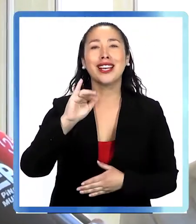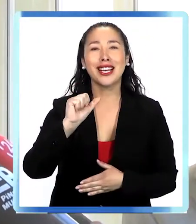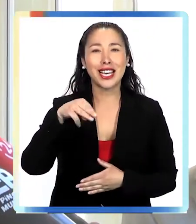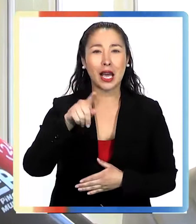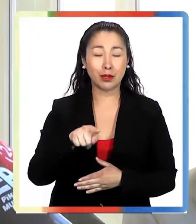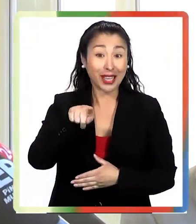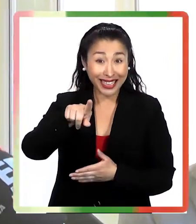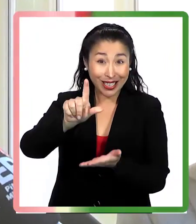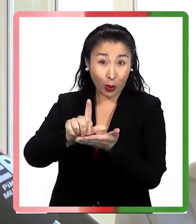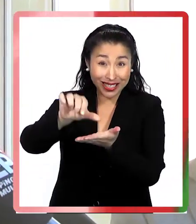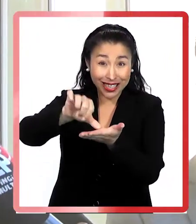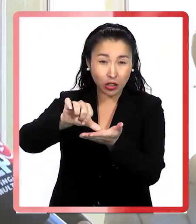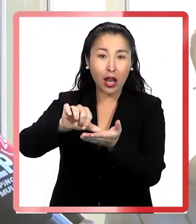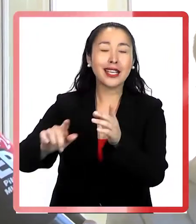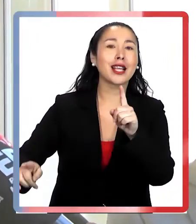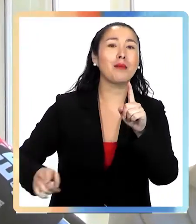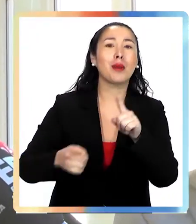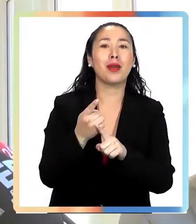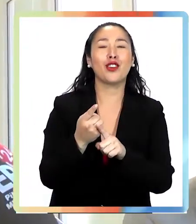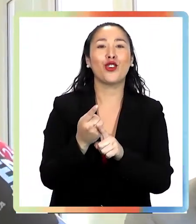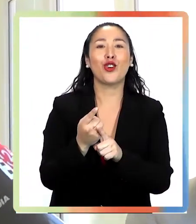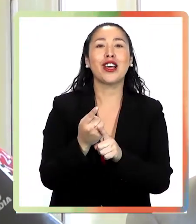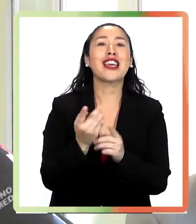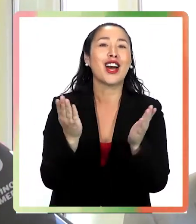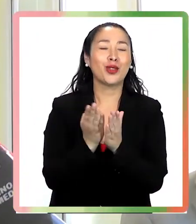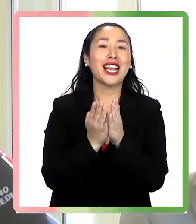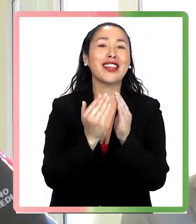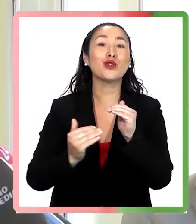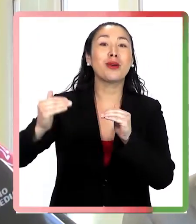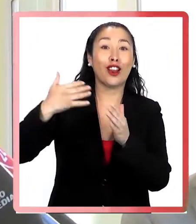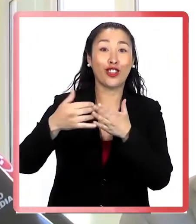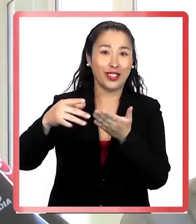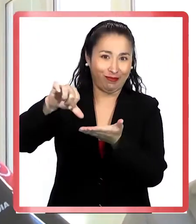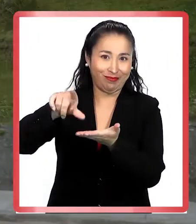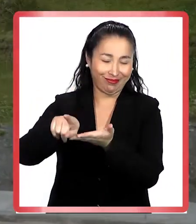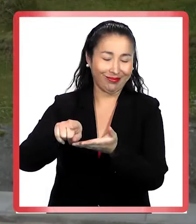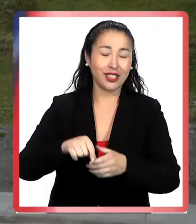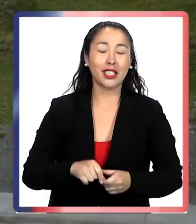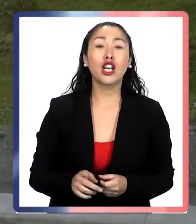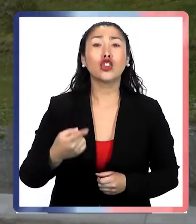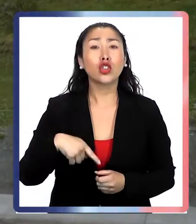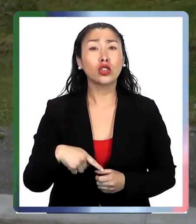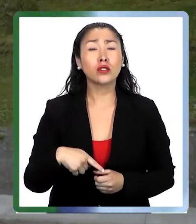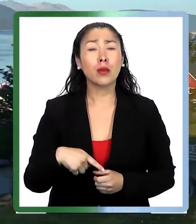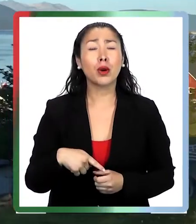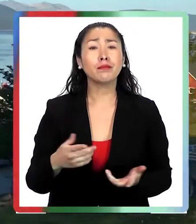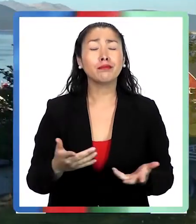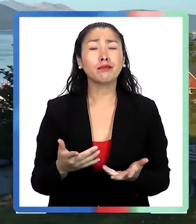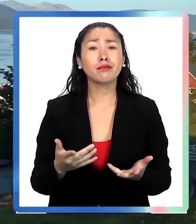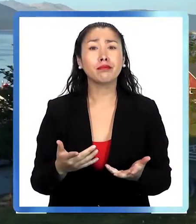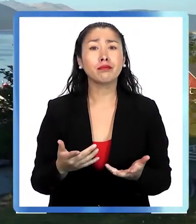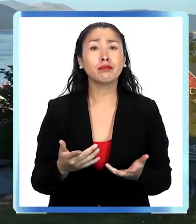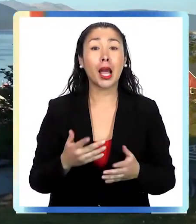centro va a ser el primero que va a tener educación superior en la capital provincial. Vamos a realizar